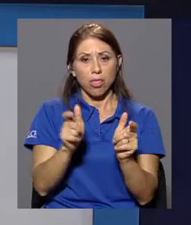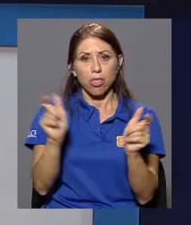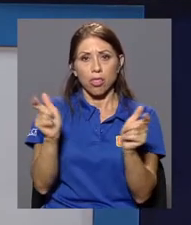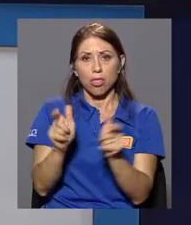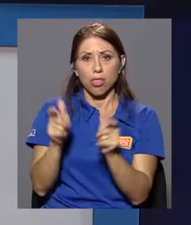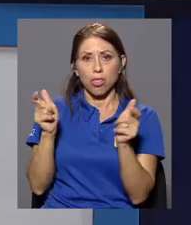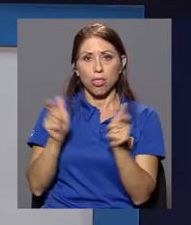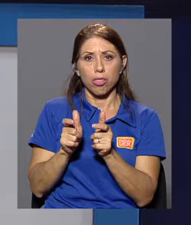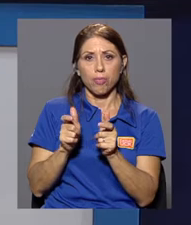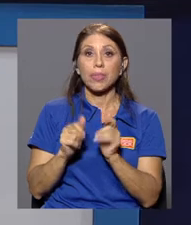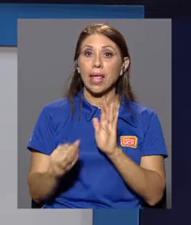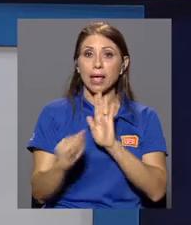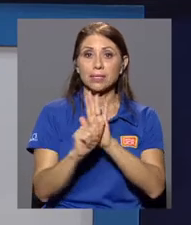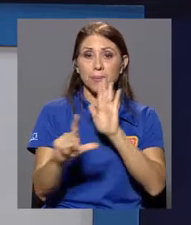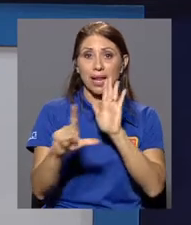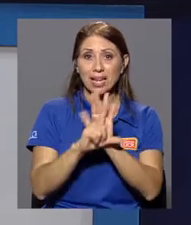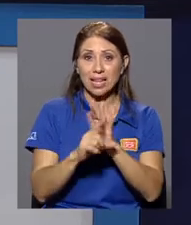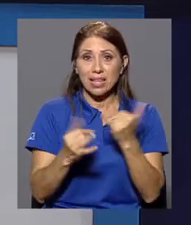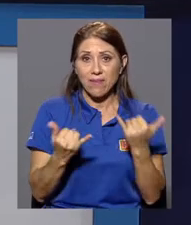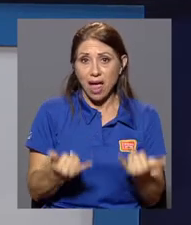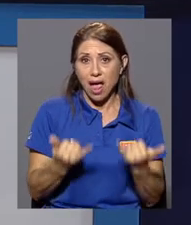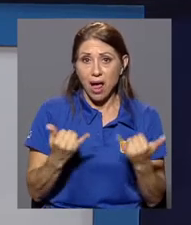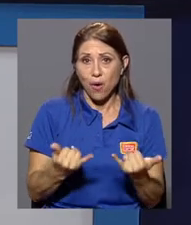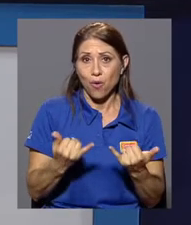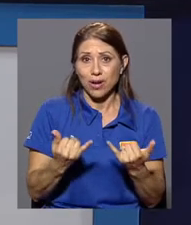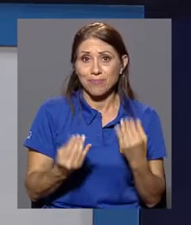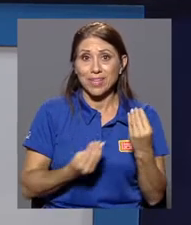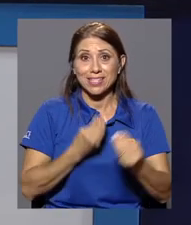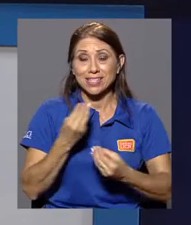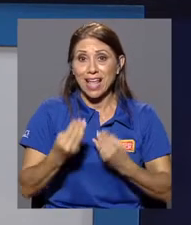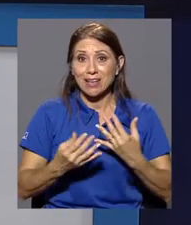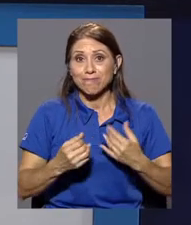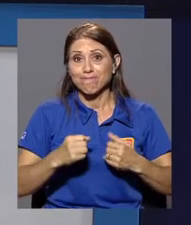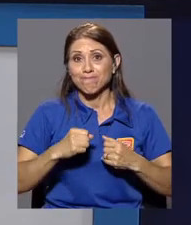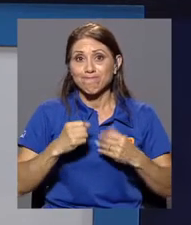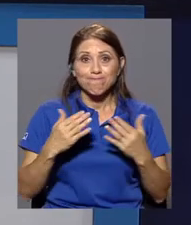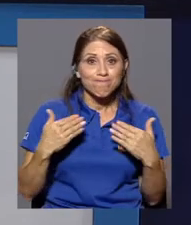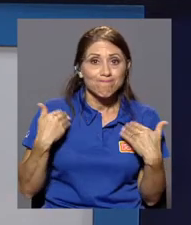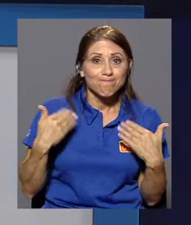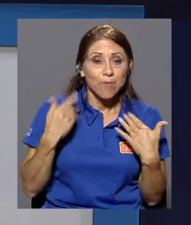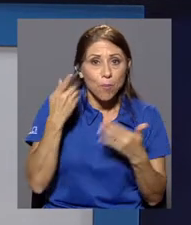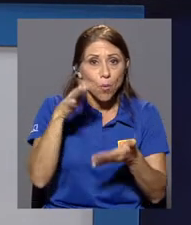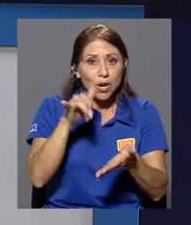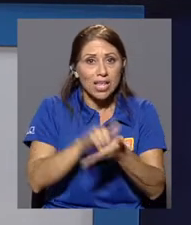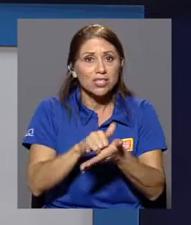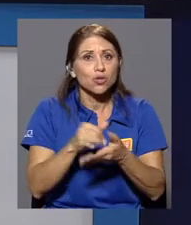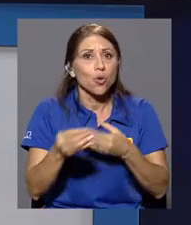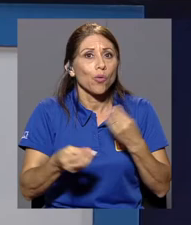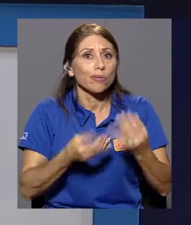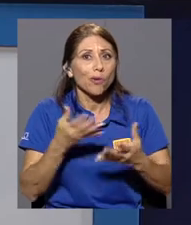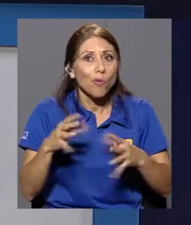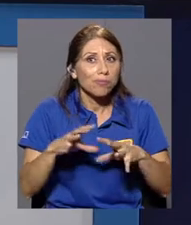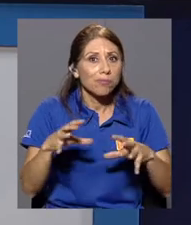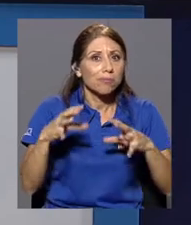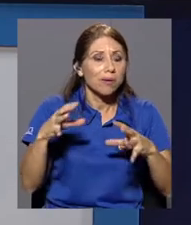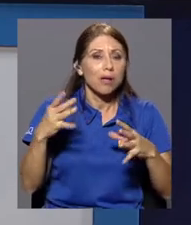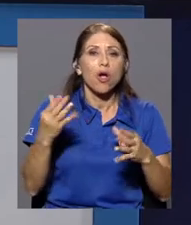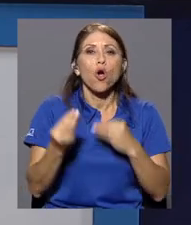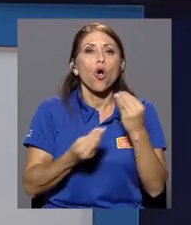Legislativa están haciendo porras por esto. ¿Cómo afecta este supuesto